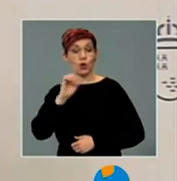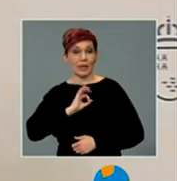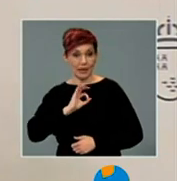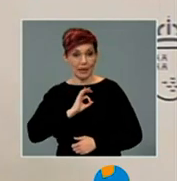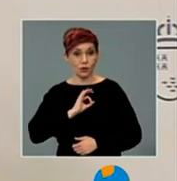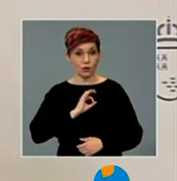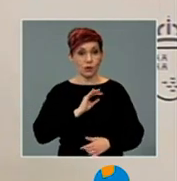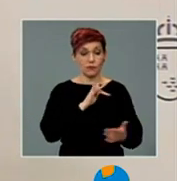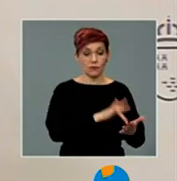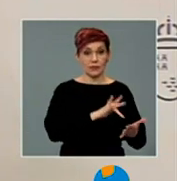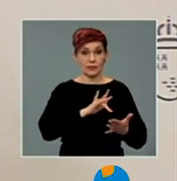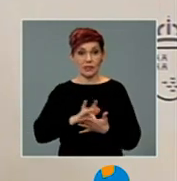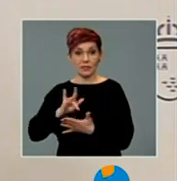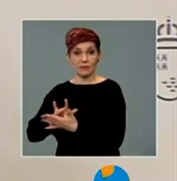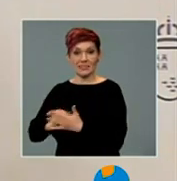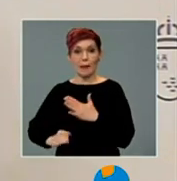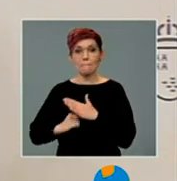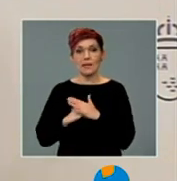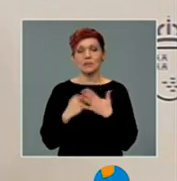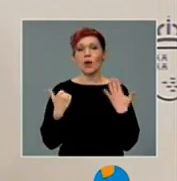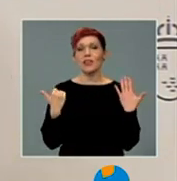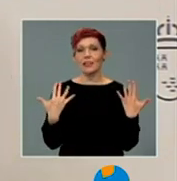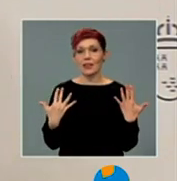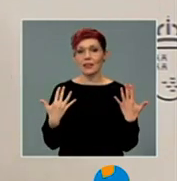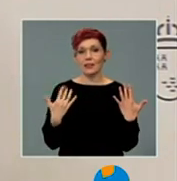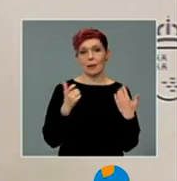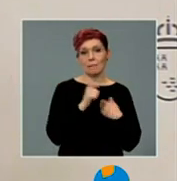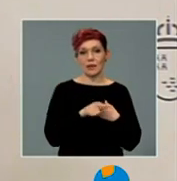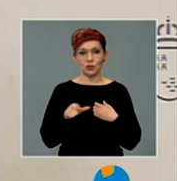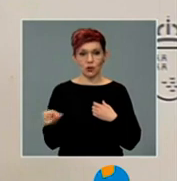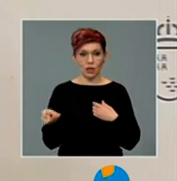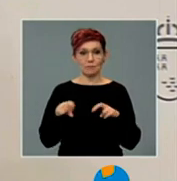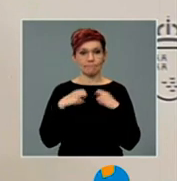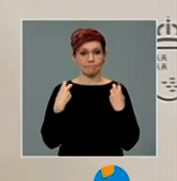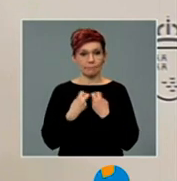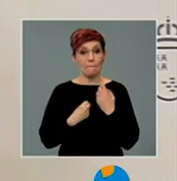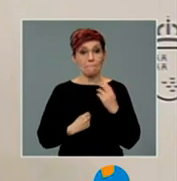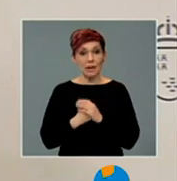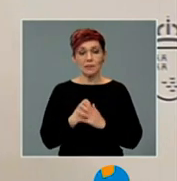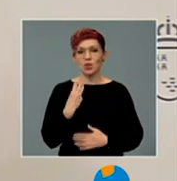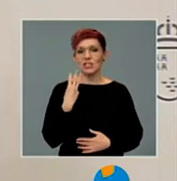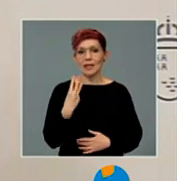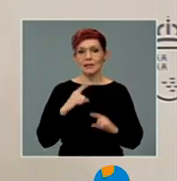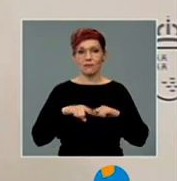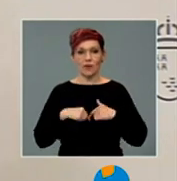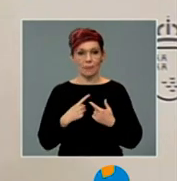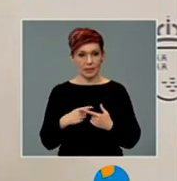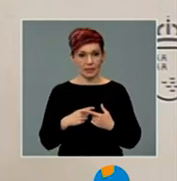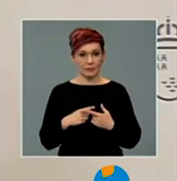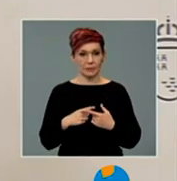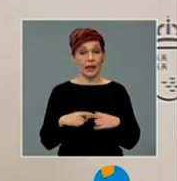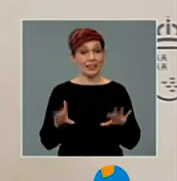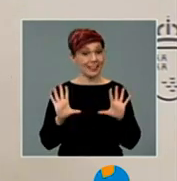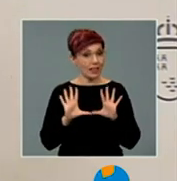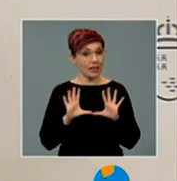de un máximo de 10 personas procedentes de tres unidades familiares diez serán también las personas que